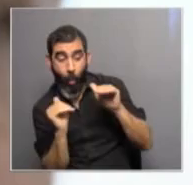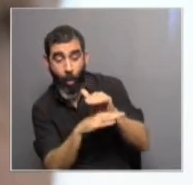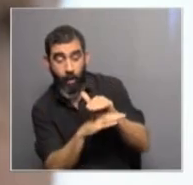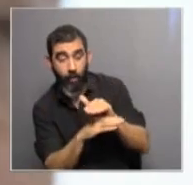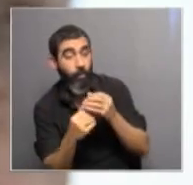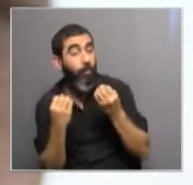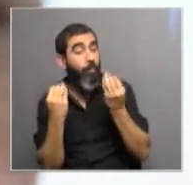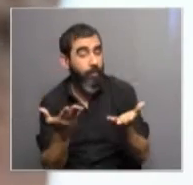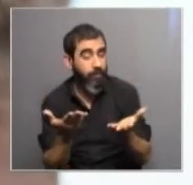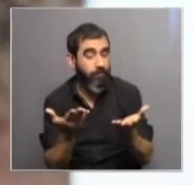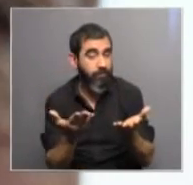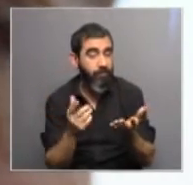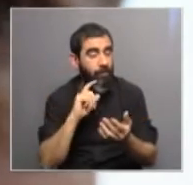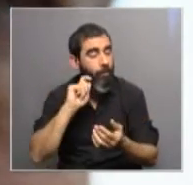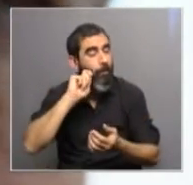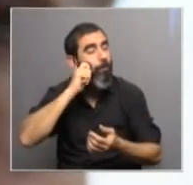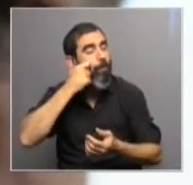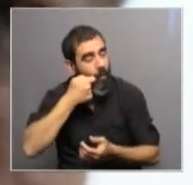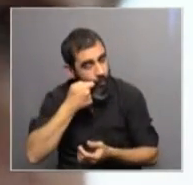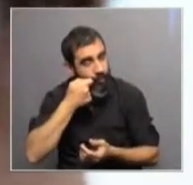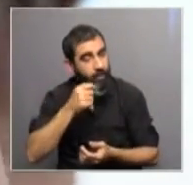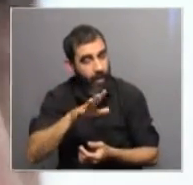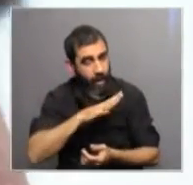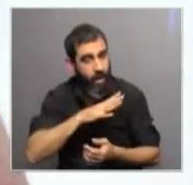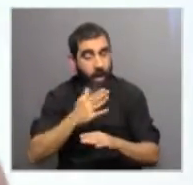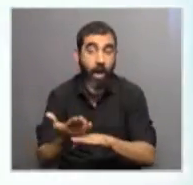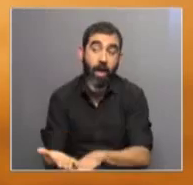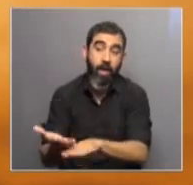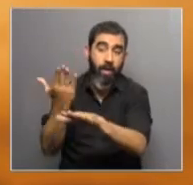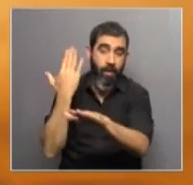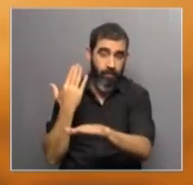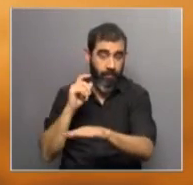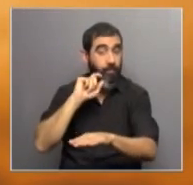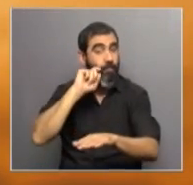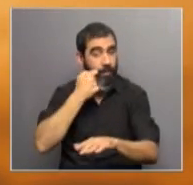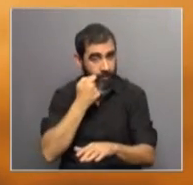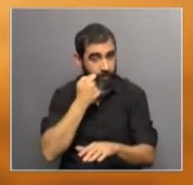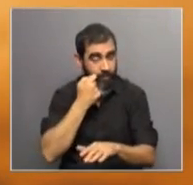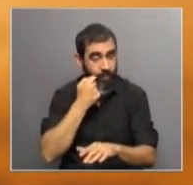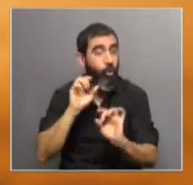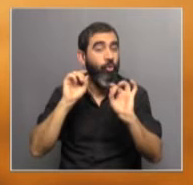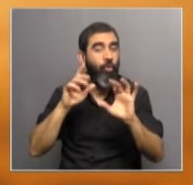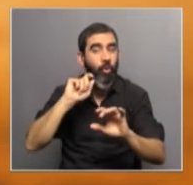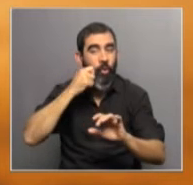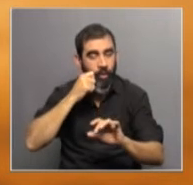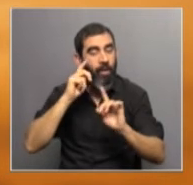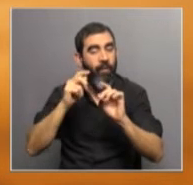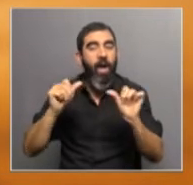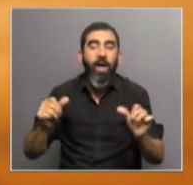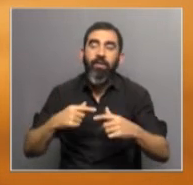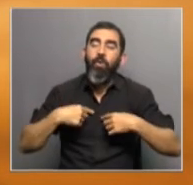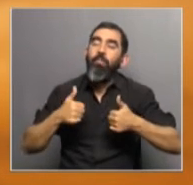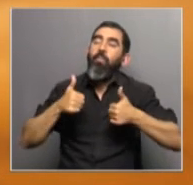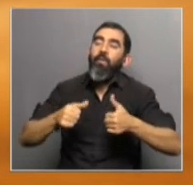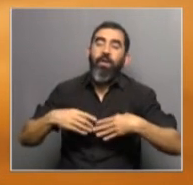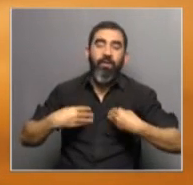lo guardamos porque nos gusta tener un pasado. No solo nos gusta, nos hace bien tener